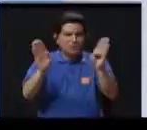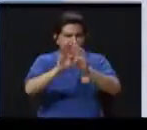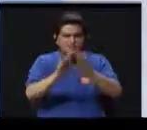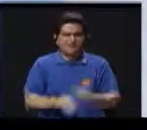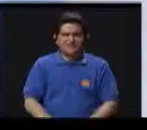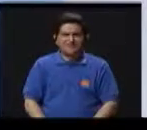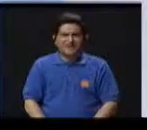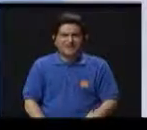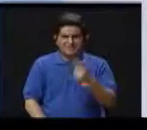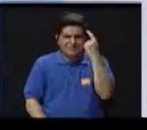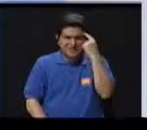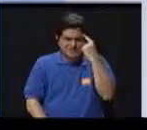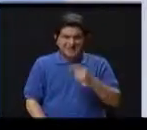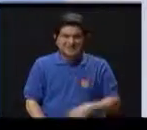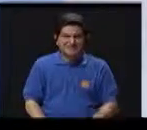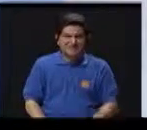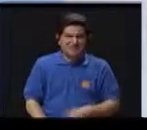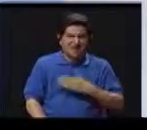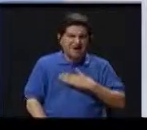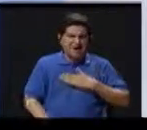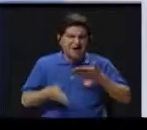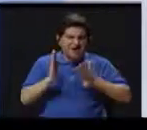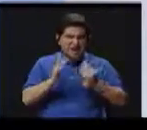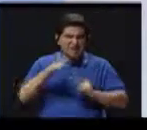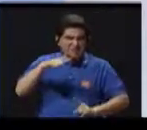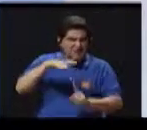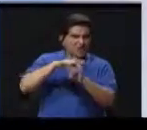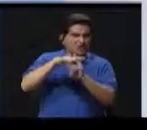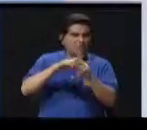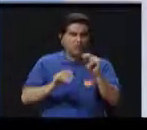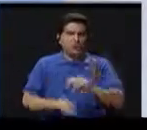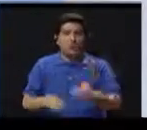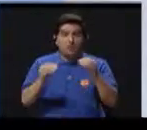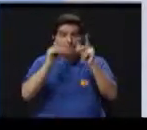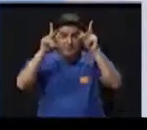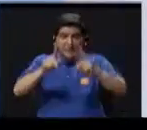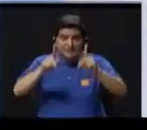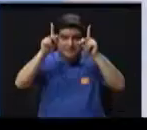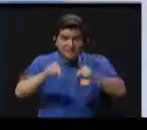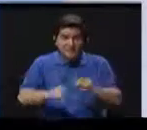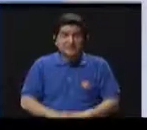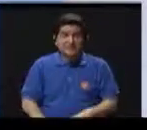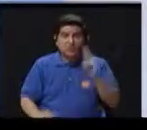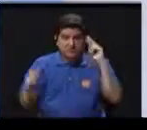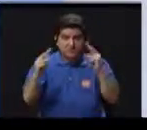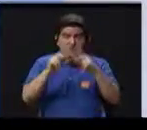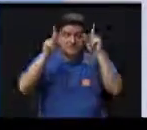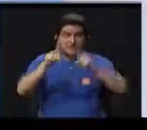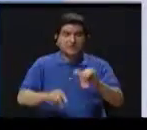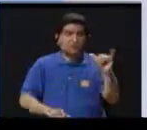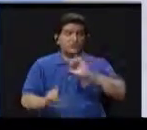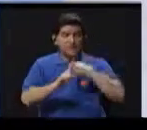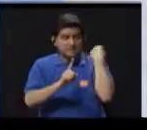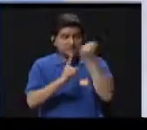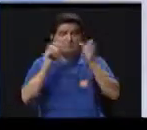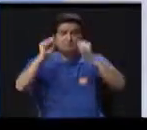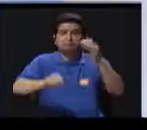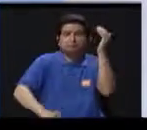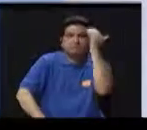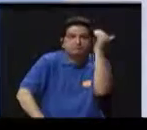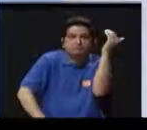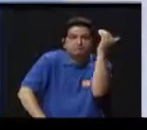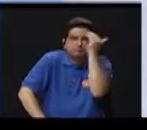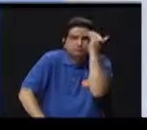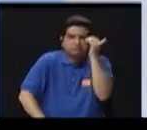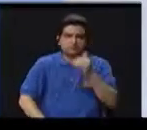como, ¿a dónde va a estar mi hijo?, ¿verdad? No, sí, fue claro. Más como, ¿cómo hacemos para que más gente conozca esto?, para que otras personas que están pasando por lo mismo puedan